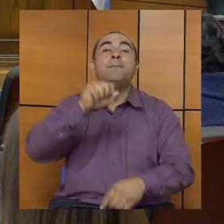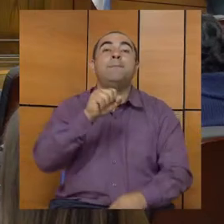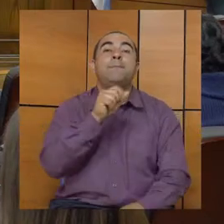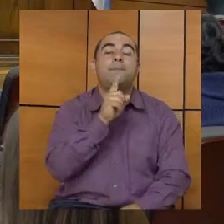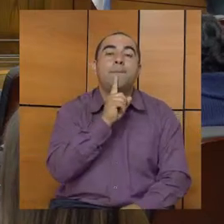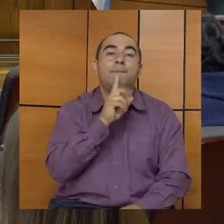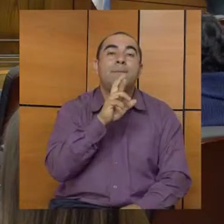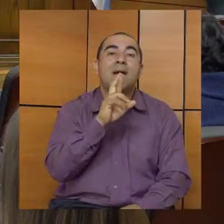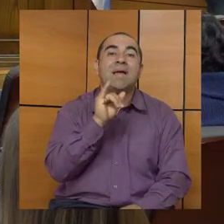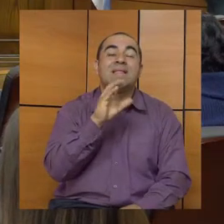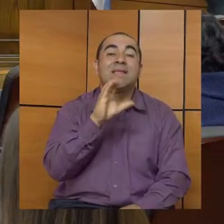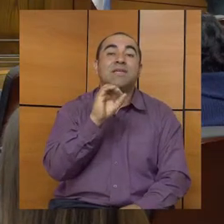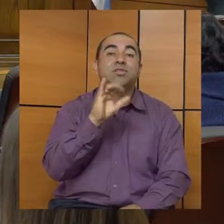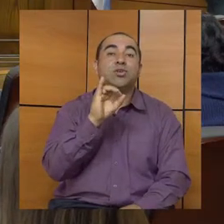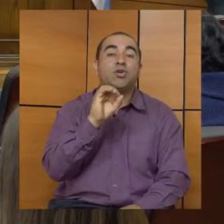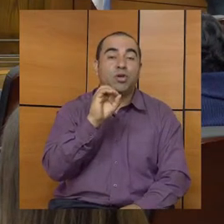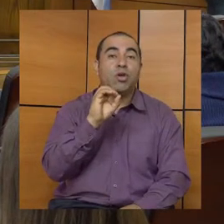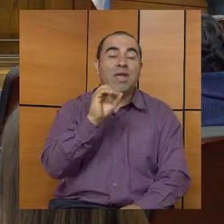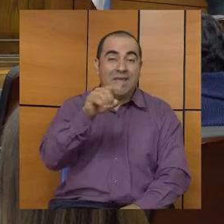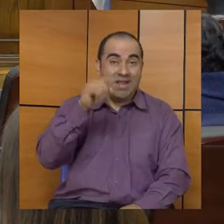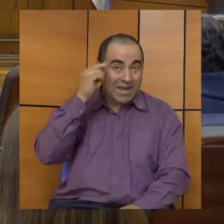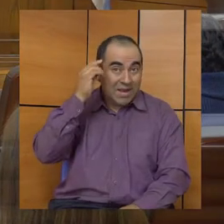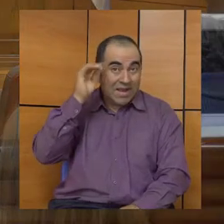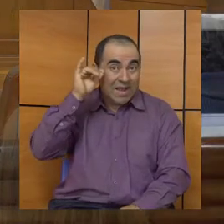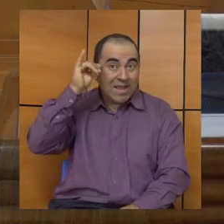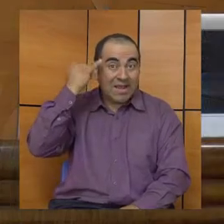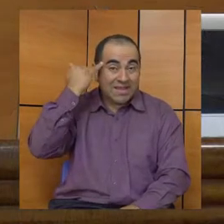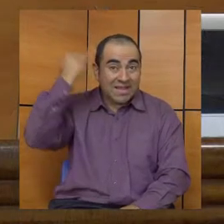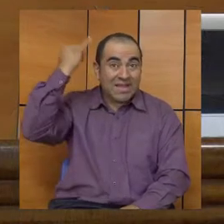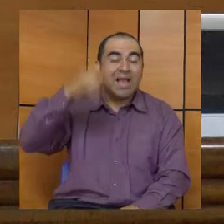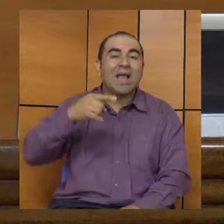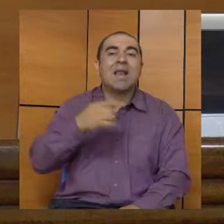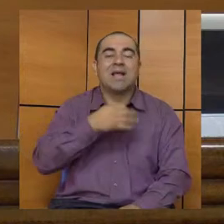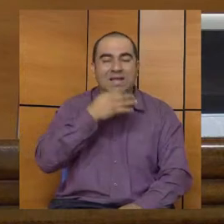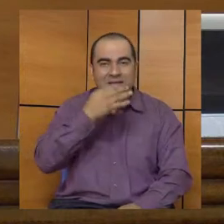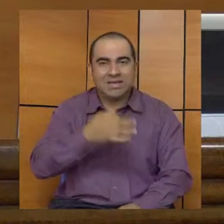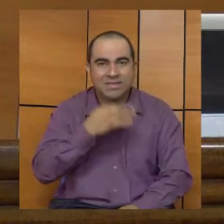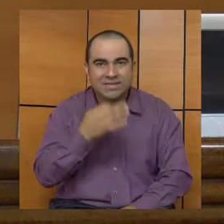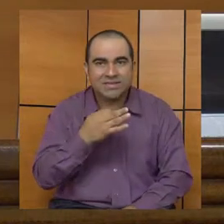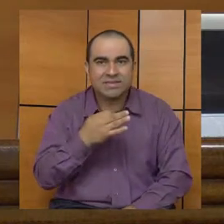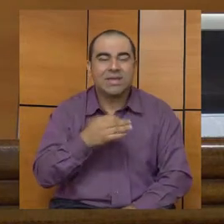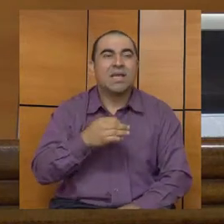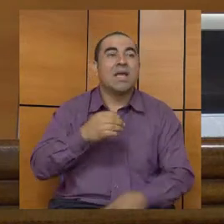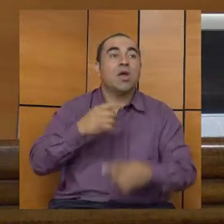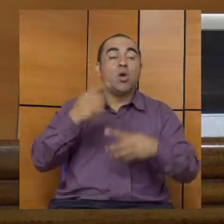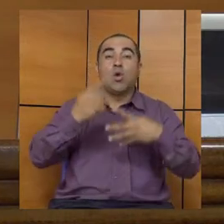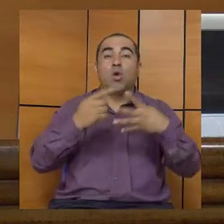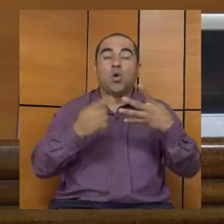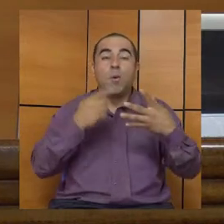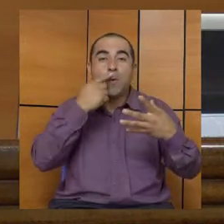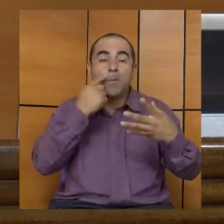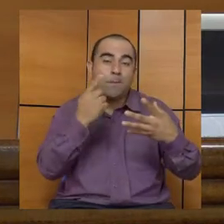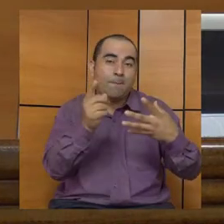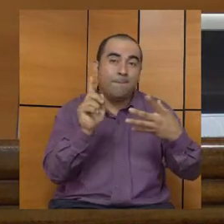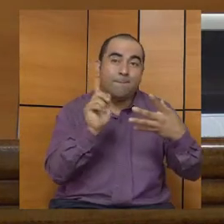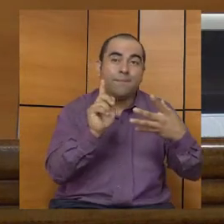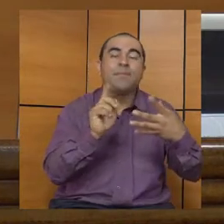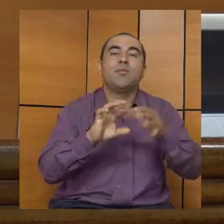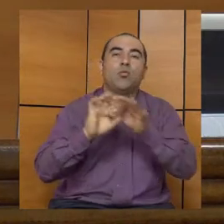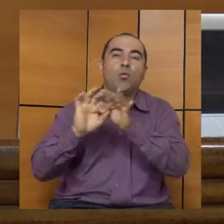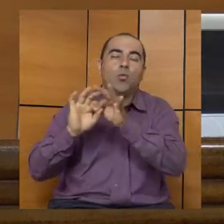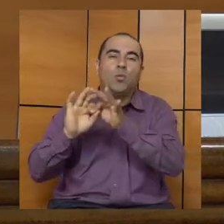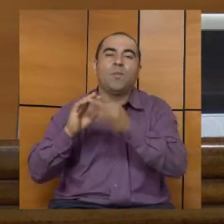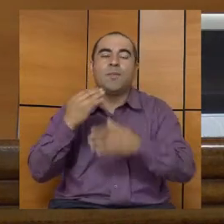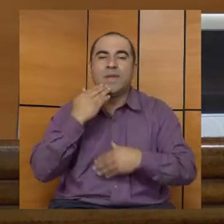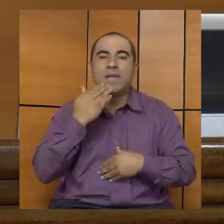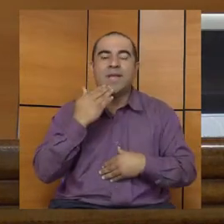de Ingeniería, agradecer también la invitación por venir a estas palabras. Muriel, directora del Magíster de Salud Pública en la